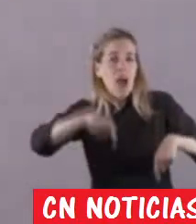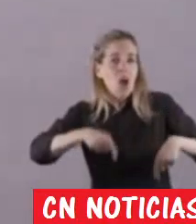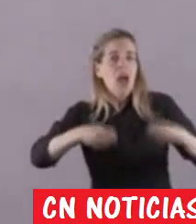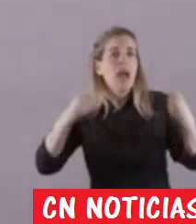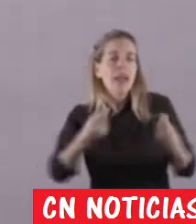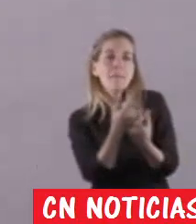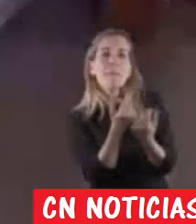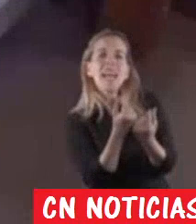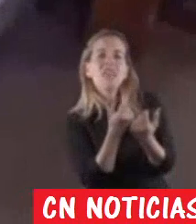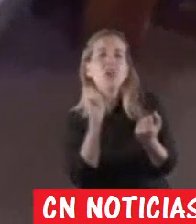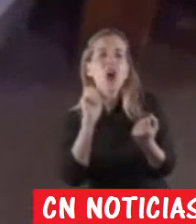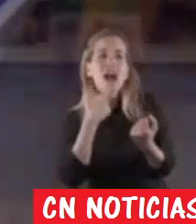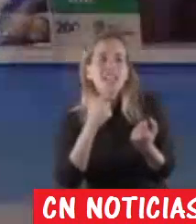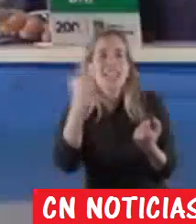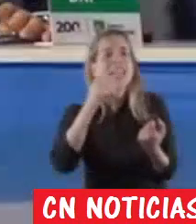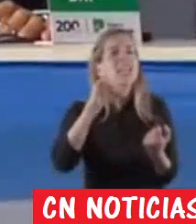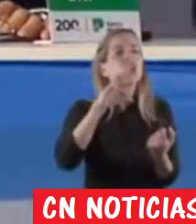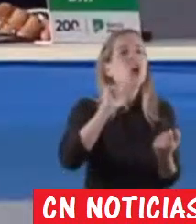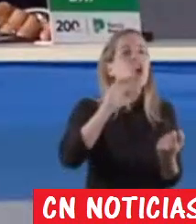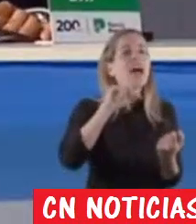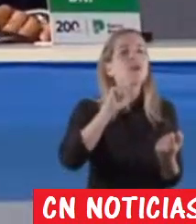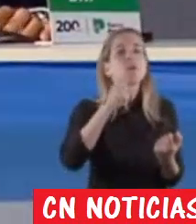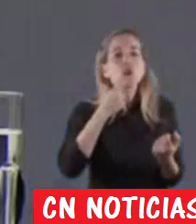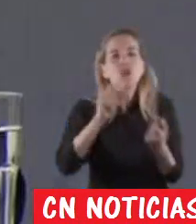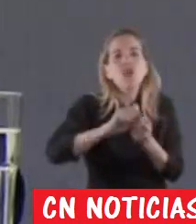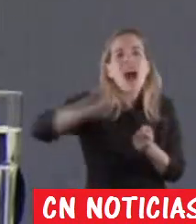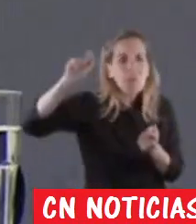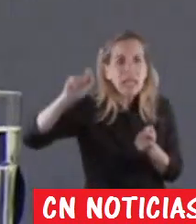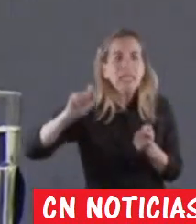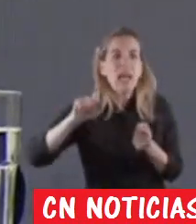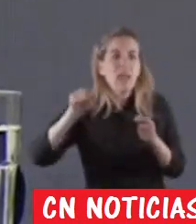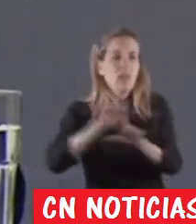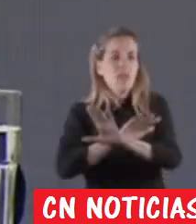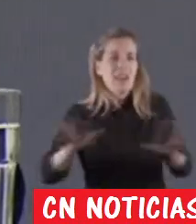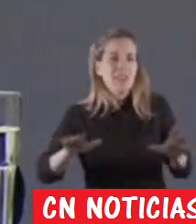el precio de los hidrocarburos vuela, definitivamente eso hay que terminarlo.